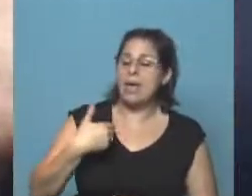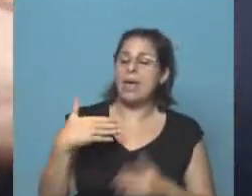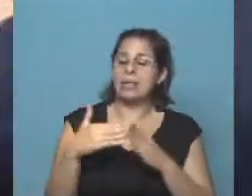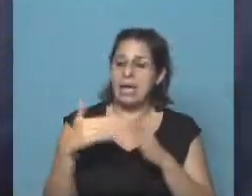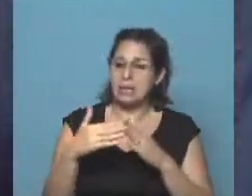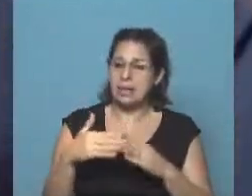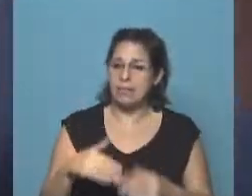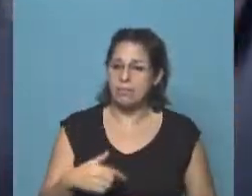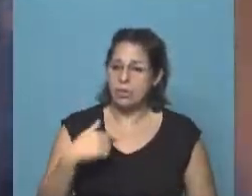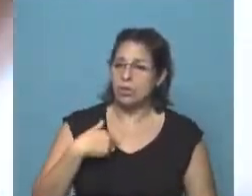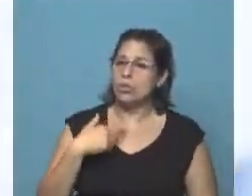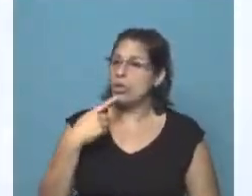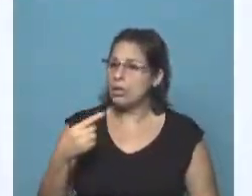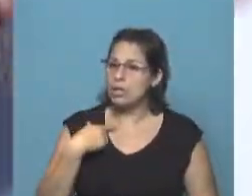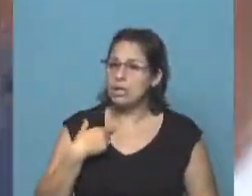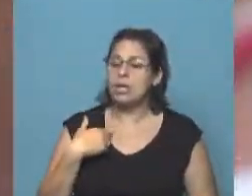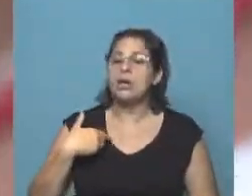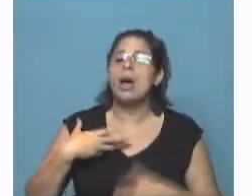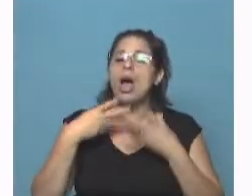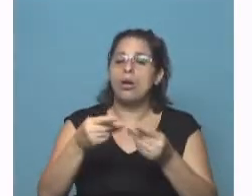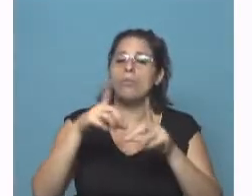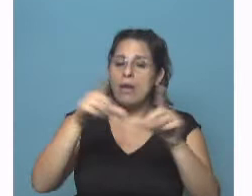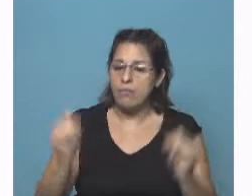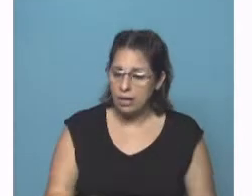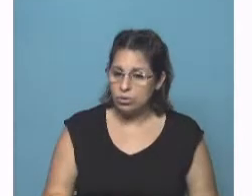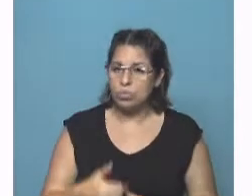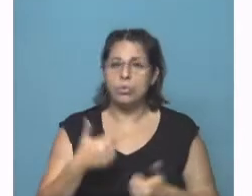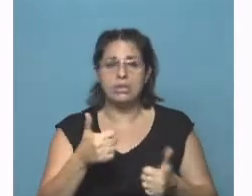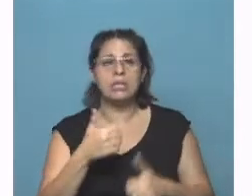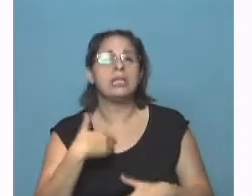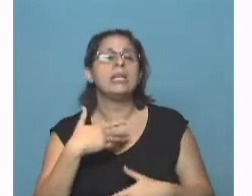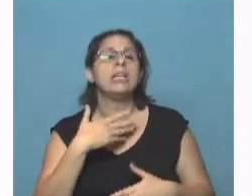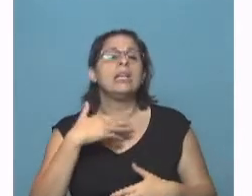dije, mamá, te voy a comprar factura. Dale,